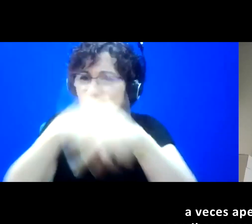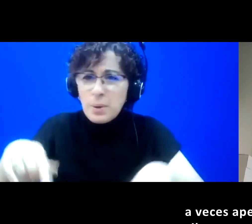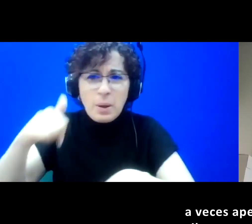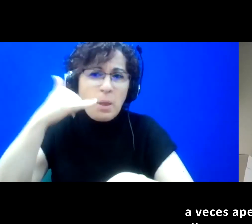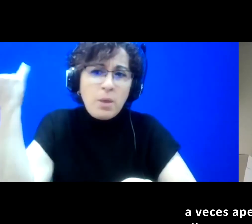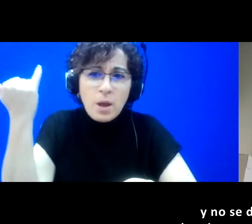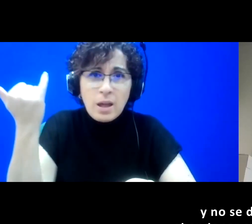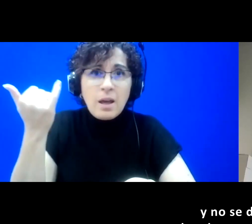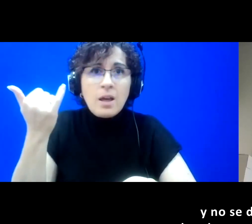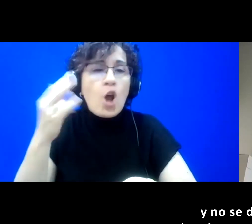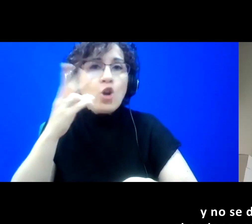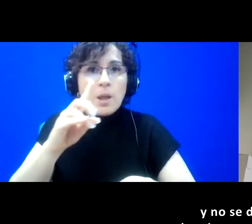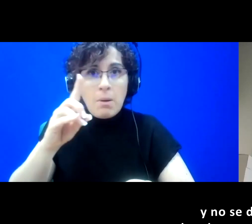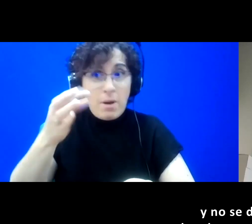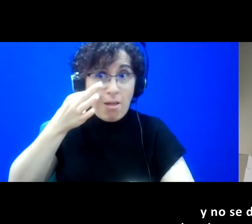ahí,